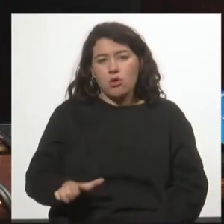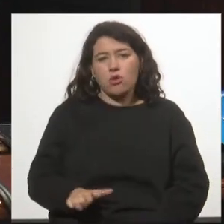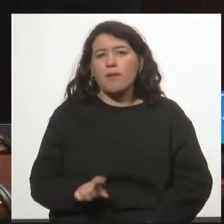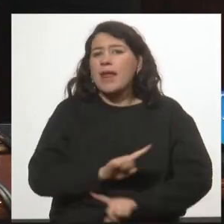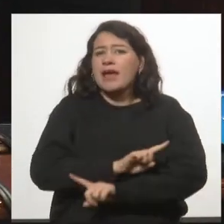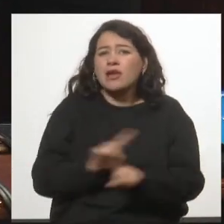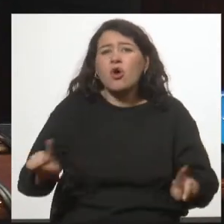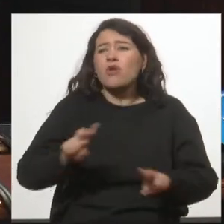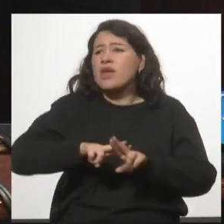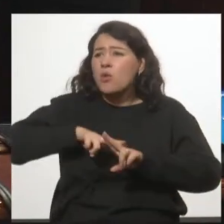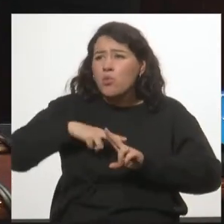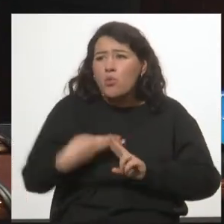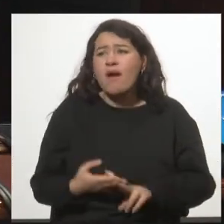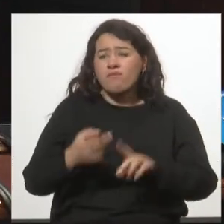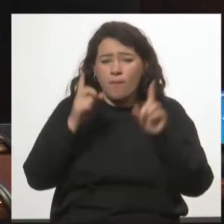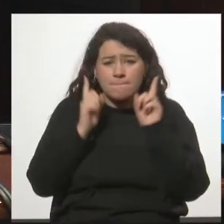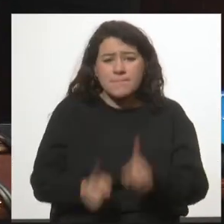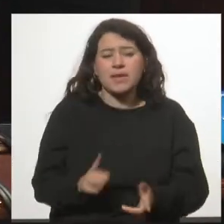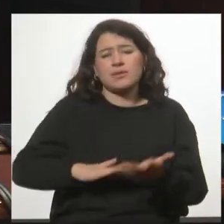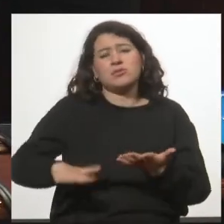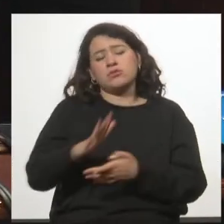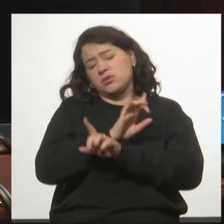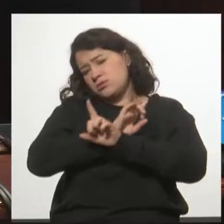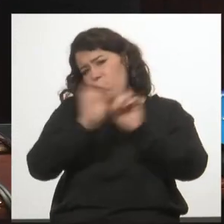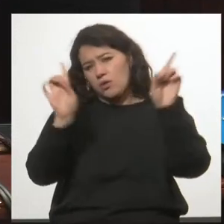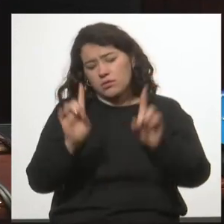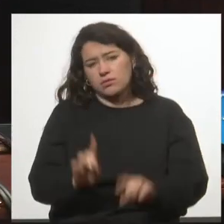que no nos vuelvan a pasar estas cosas